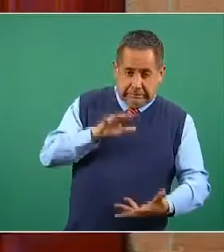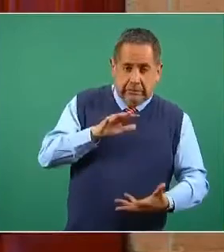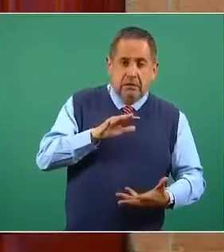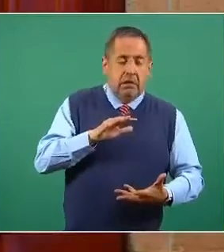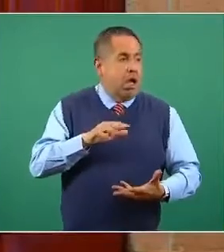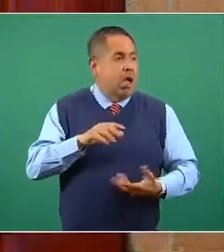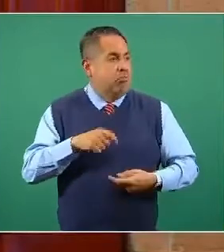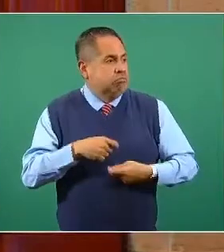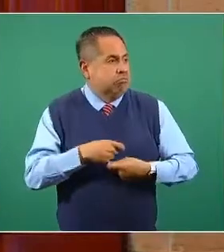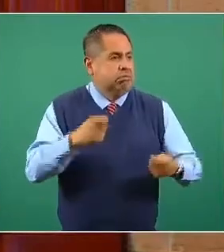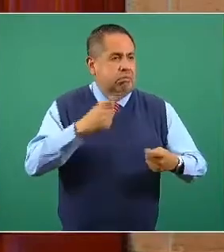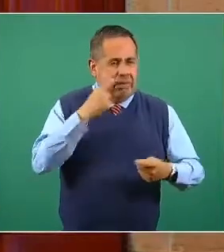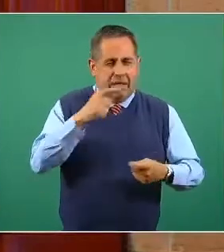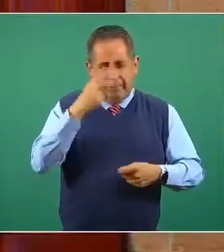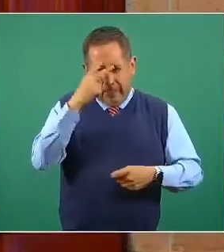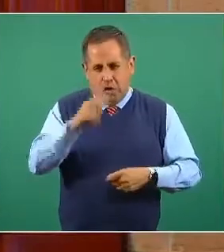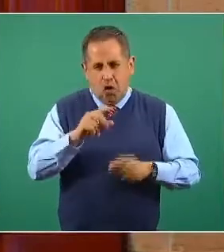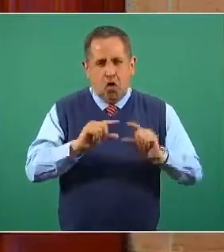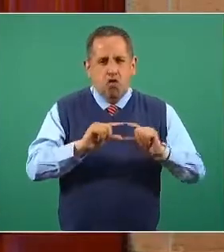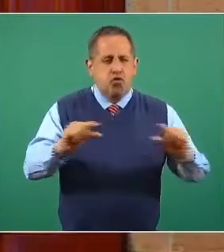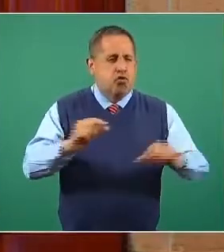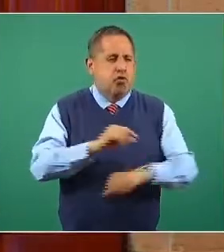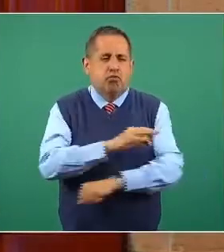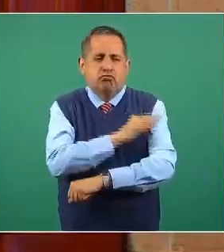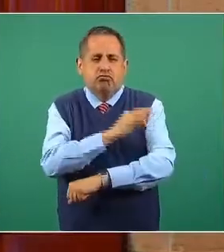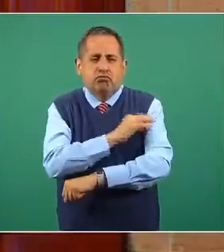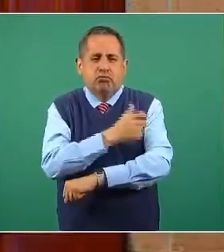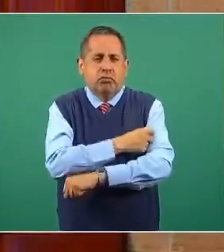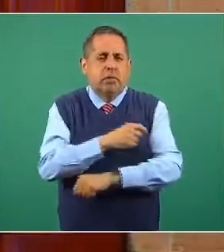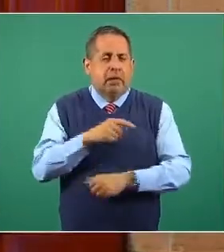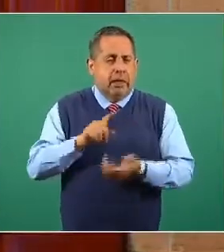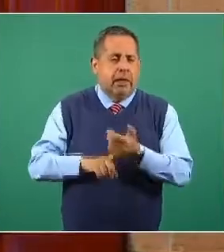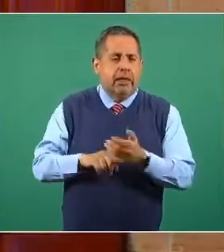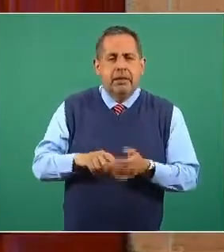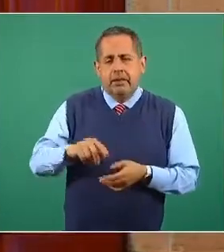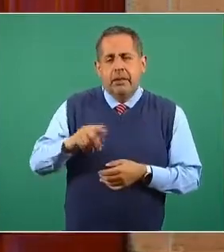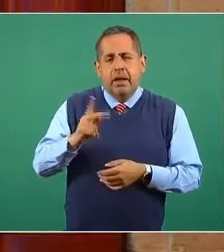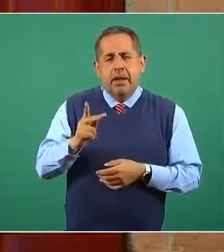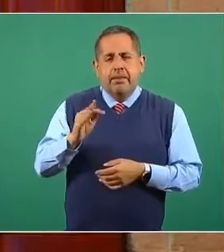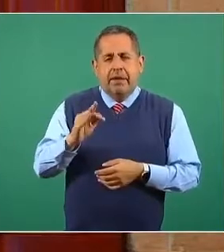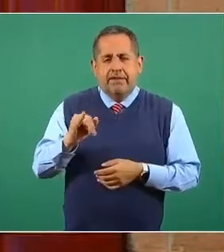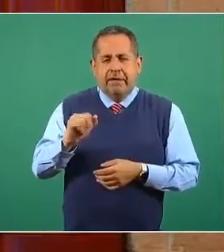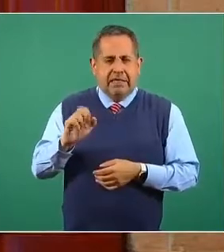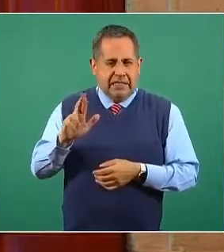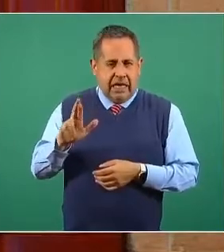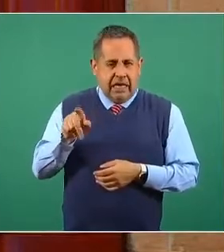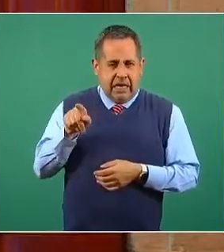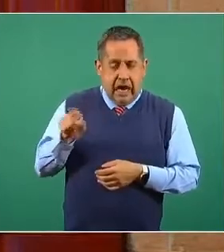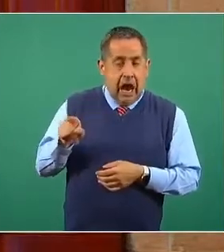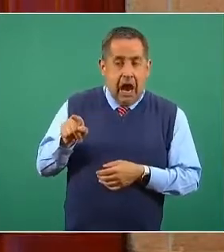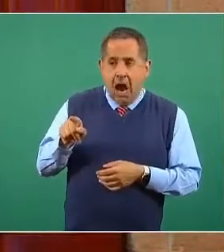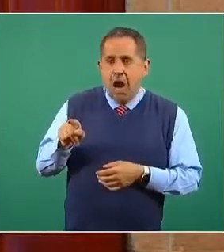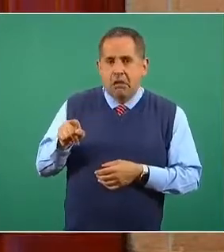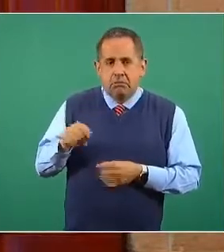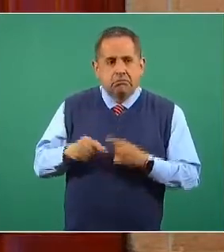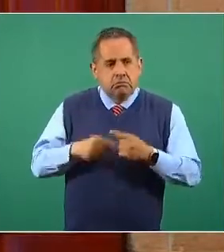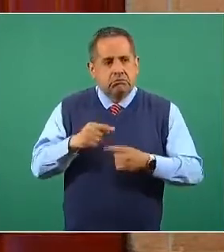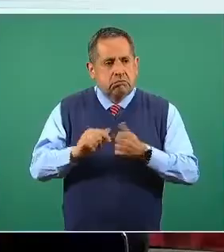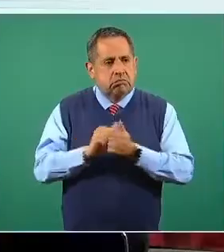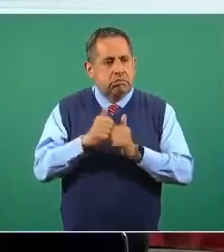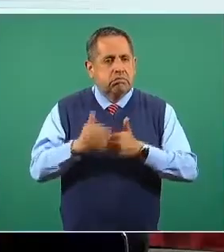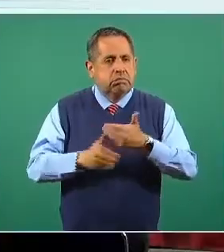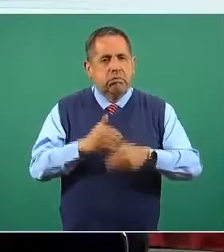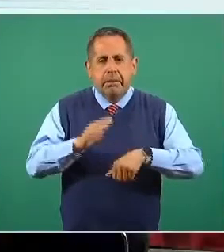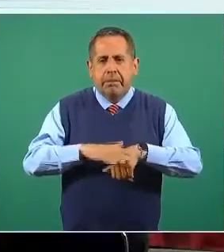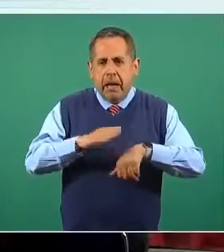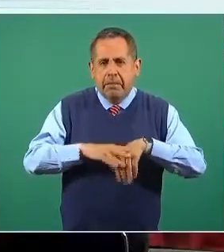a México en relación a la vacuna Pfizer, en la medida que van avanzando los días, se van aplicando